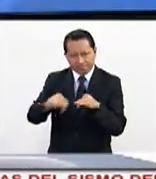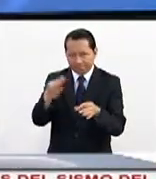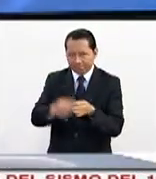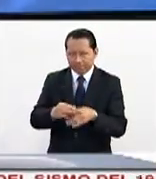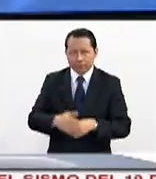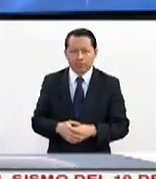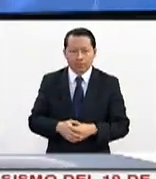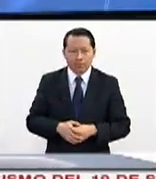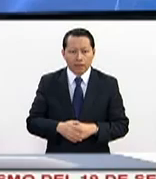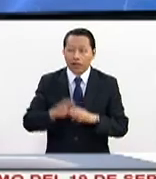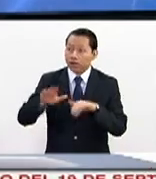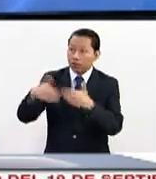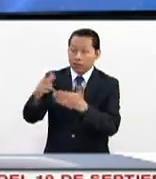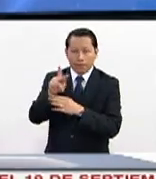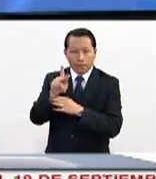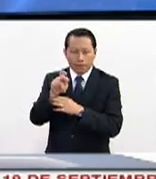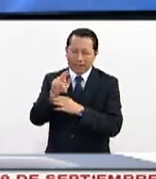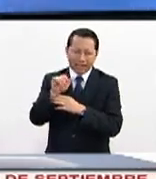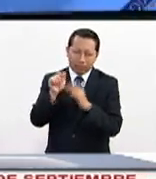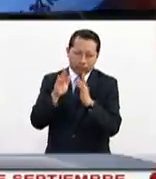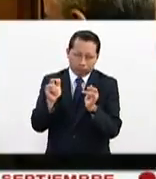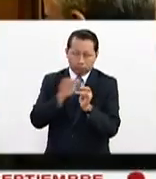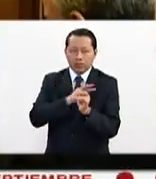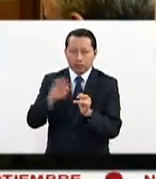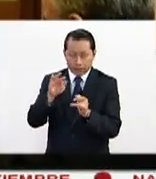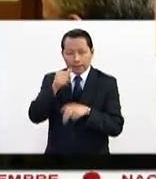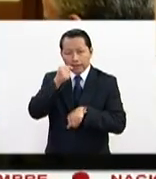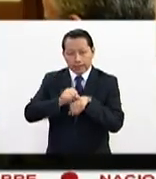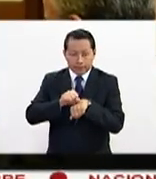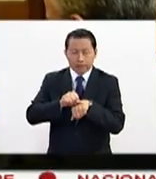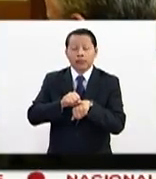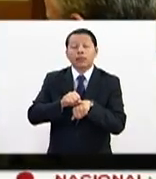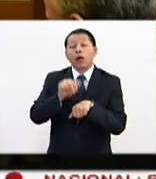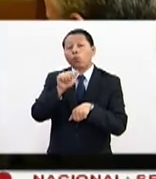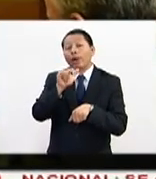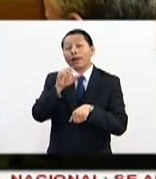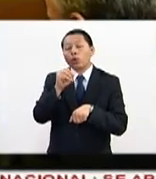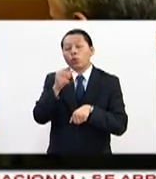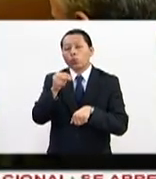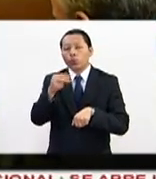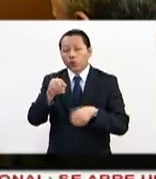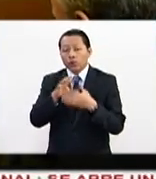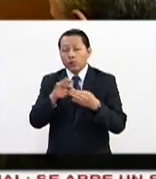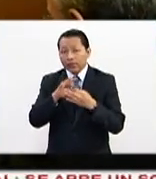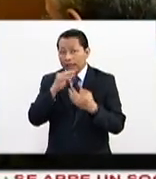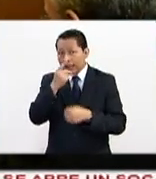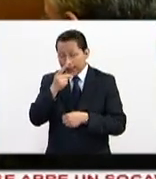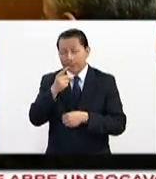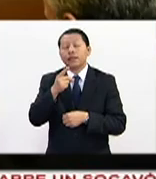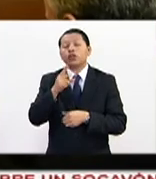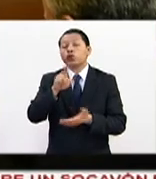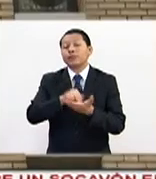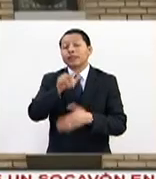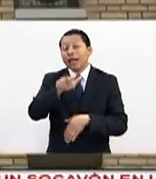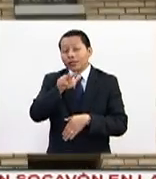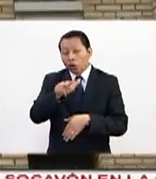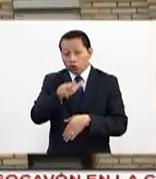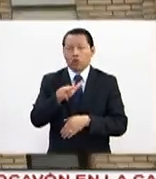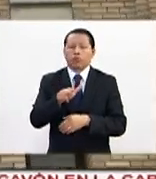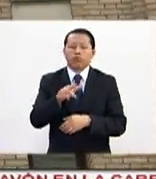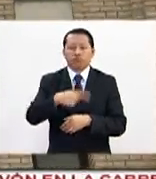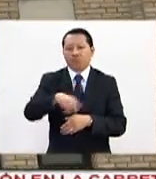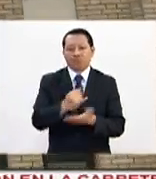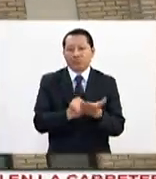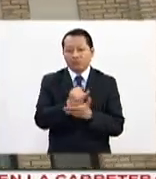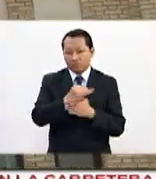A su llegada a París, el secretario de Educación Pública, Aurelio Nuño, comentó que corresponderá al electorado en 2018 decidir la continuidad